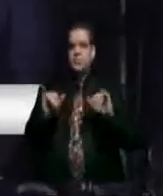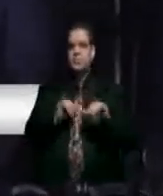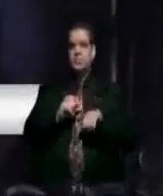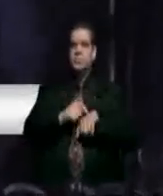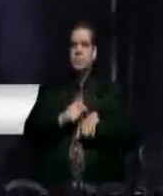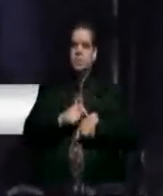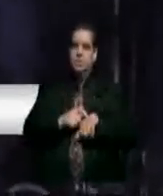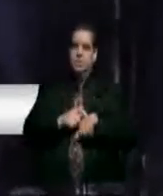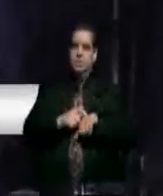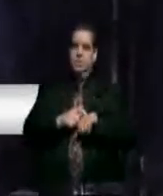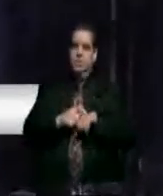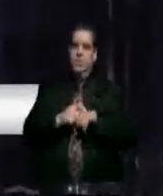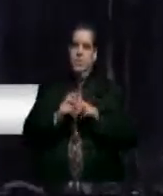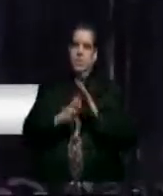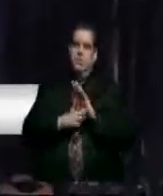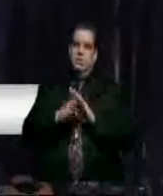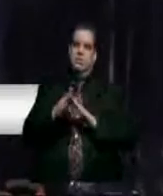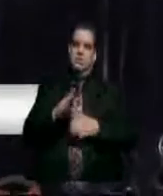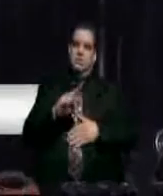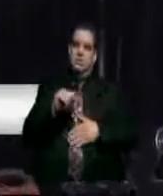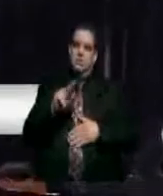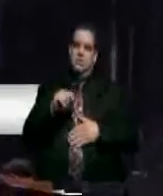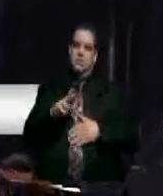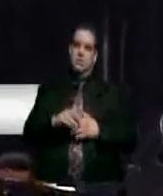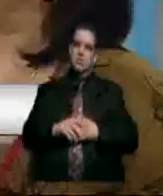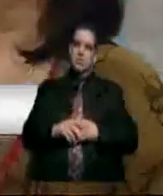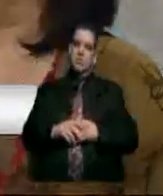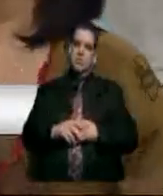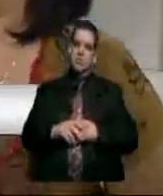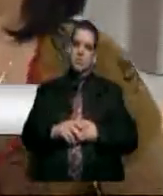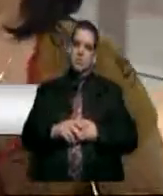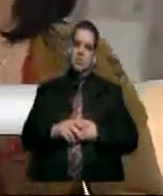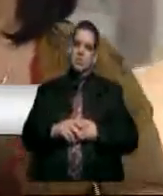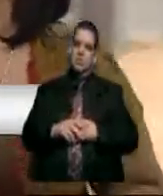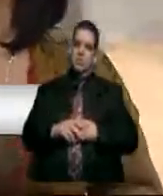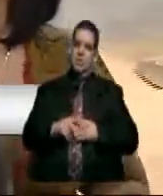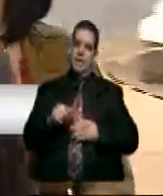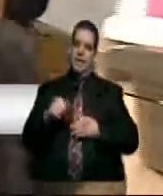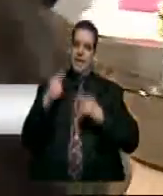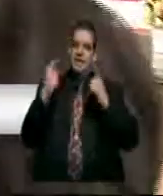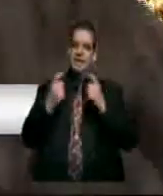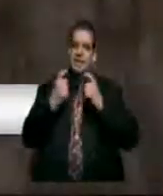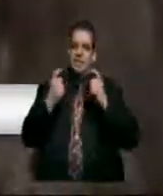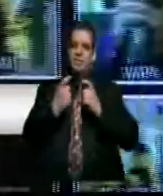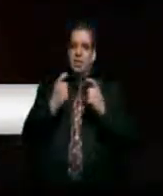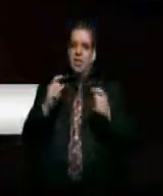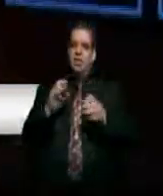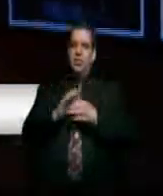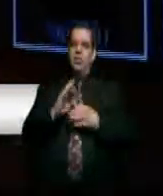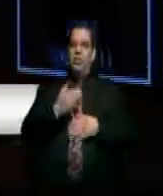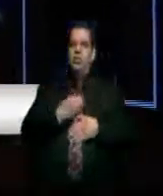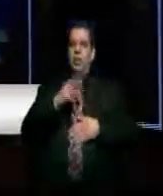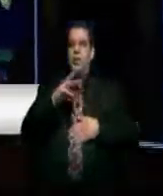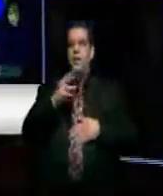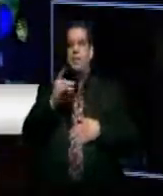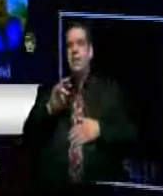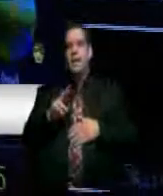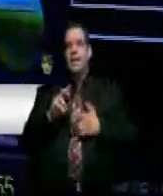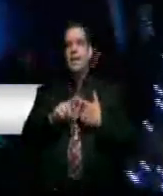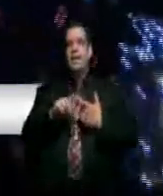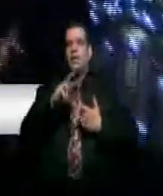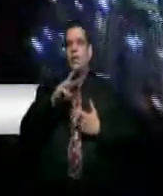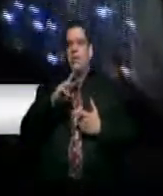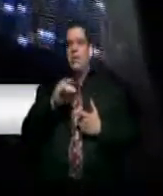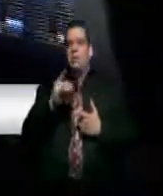simultáneamente con el crecimiento de la televisión. En esta celebración que nos une, WIPR y